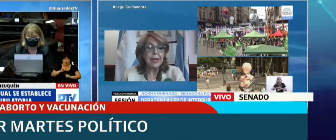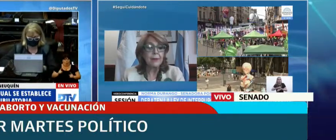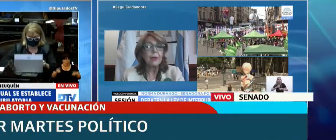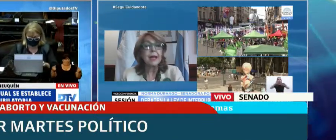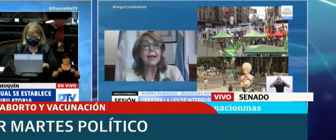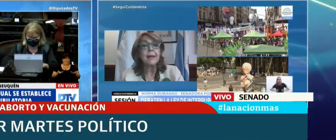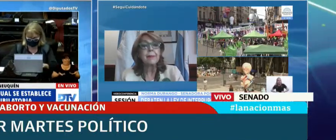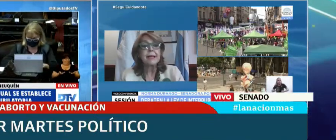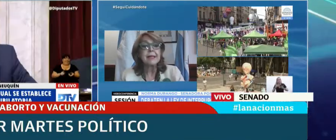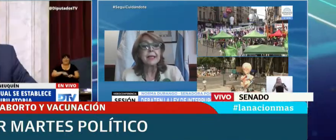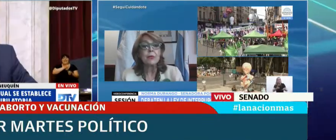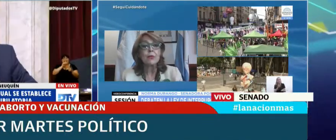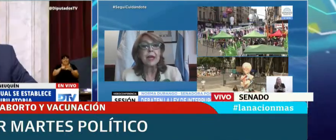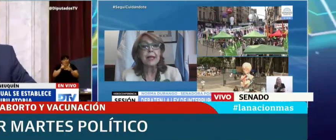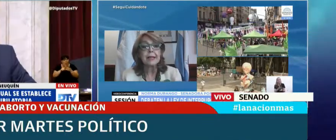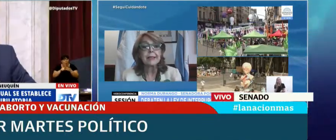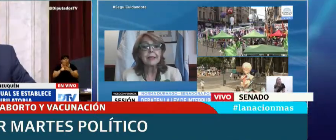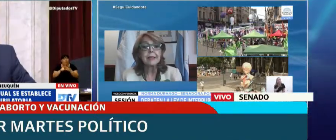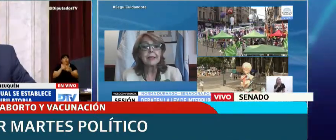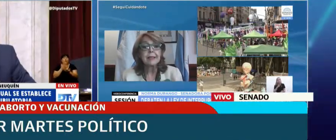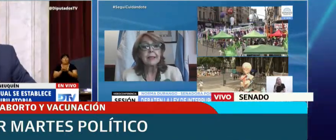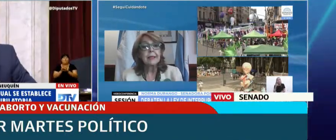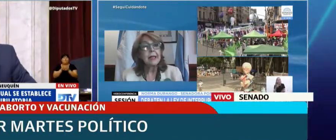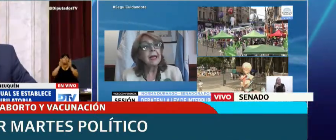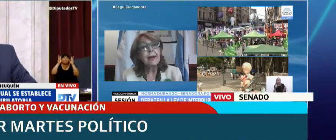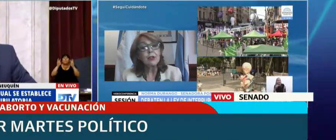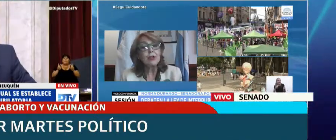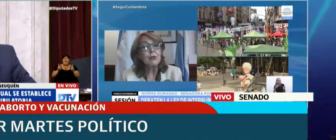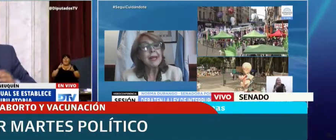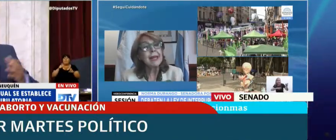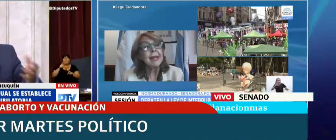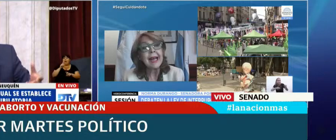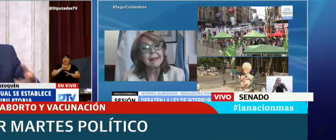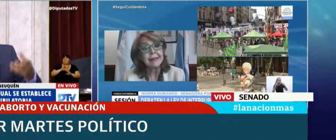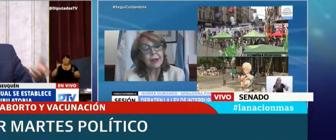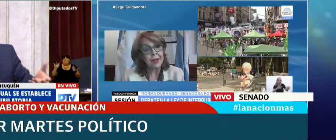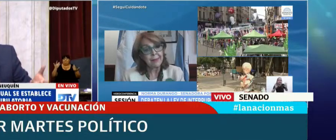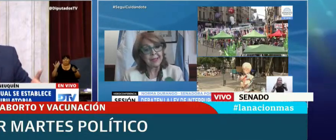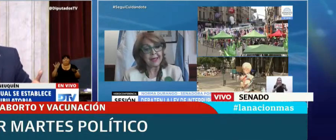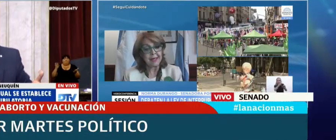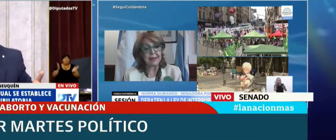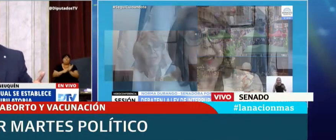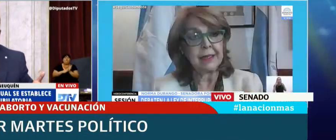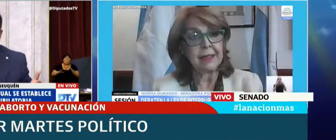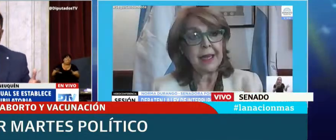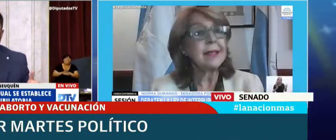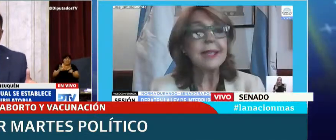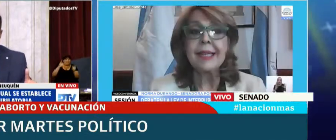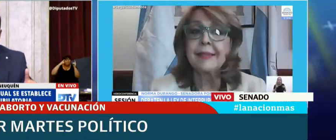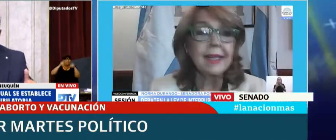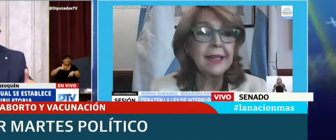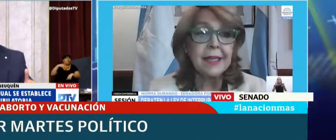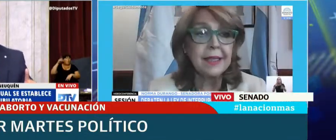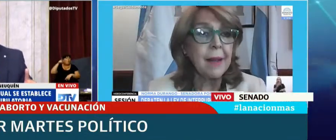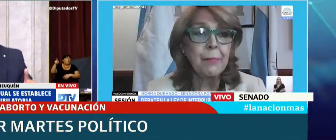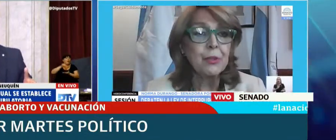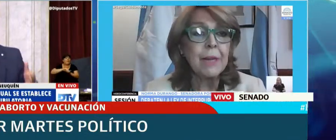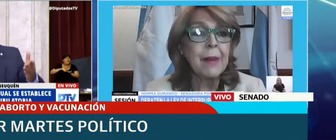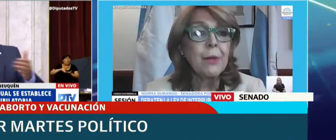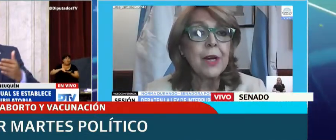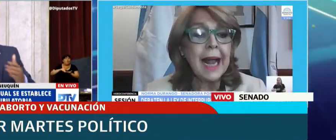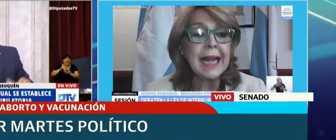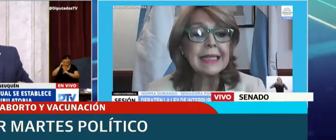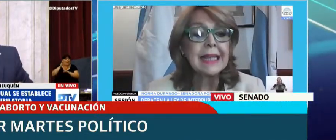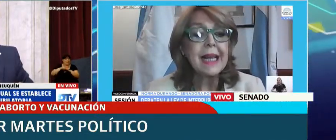logra de la manera que quizás el oficialismo desearía el tema del aborto es históricamente divisivo claro hecho fracasó hace dos años con lo cual